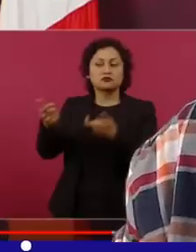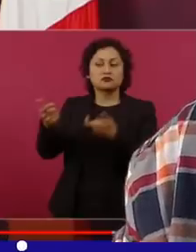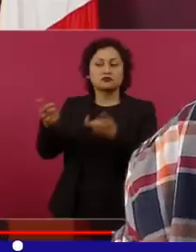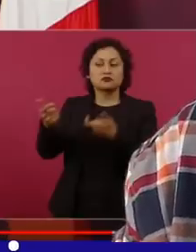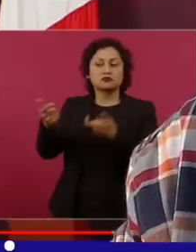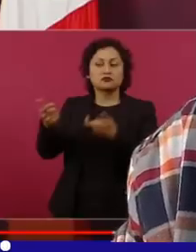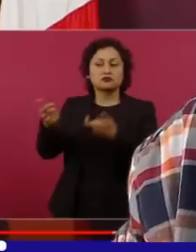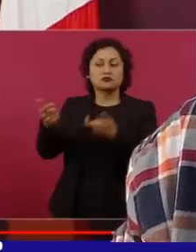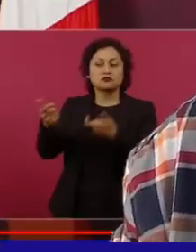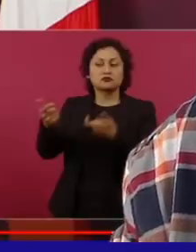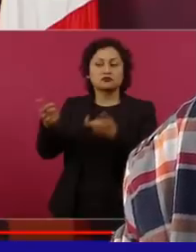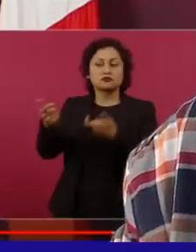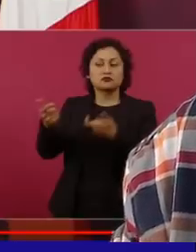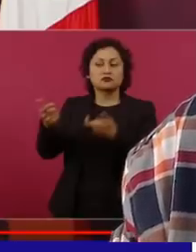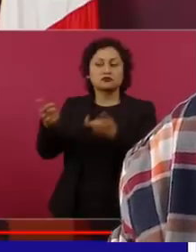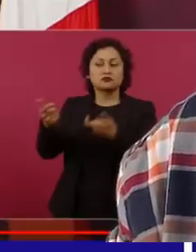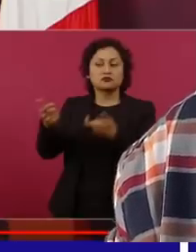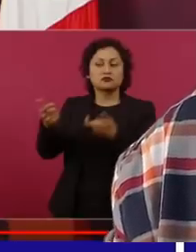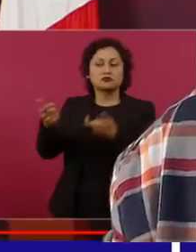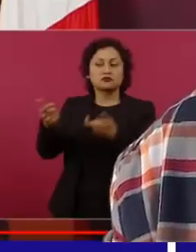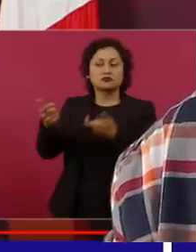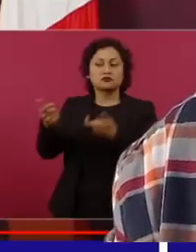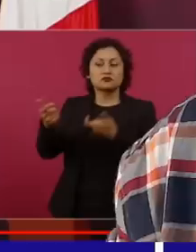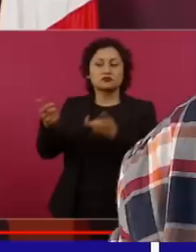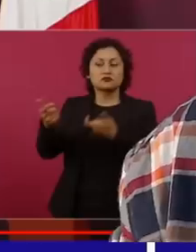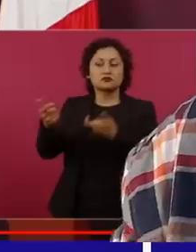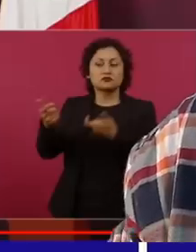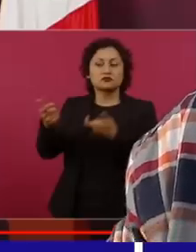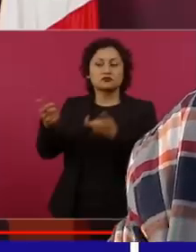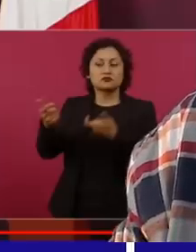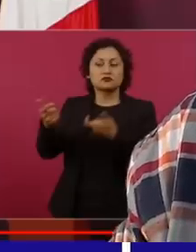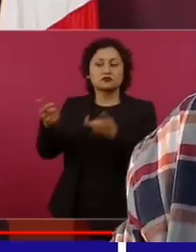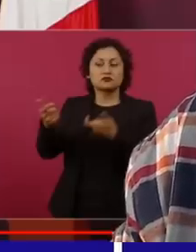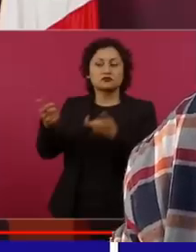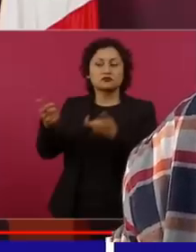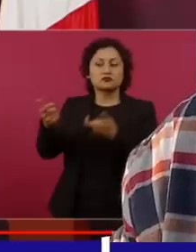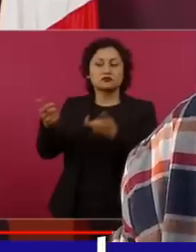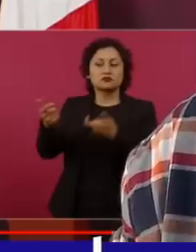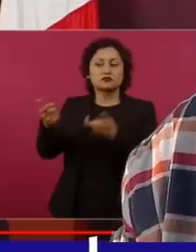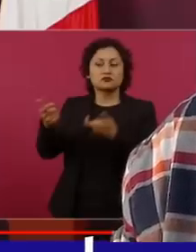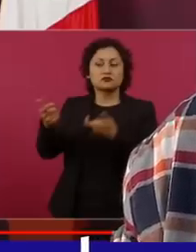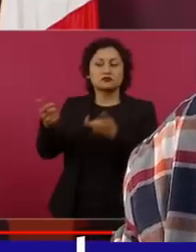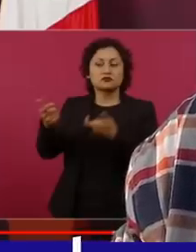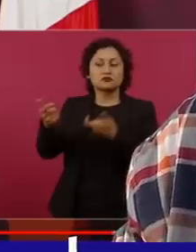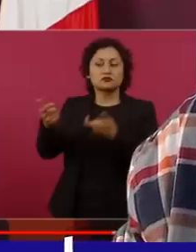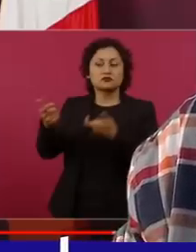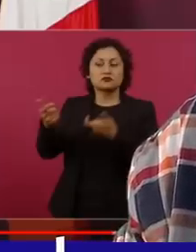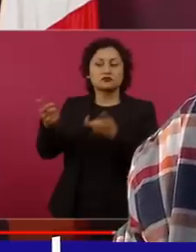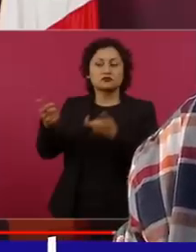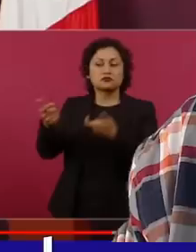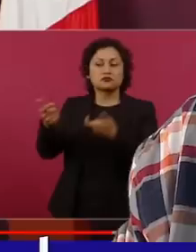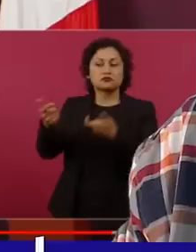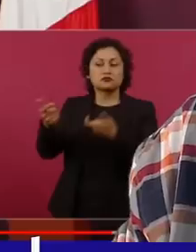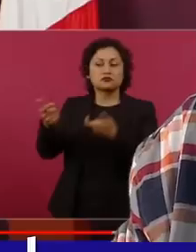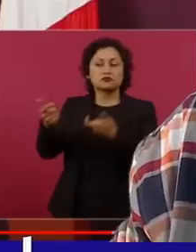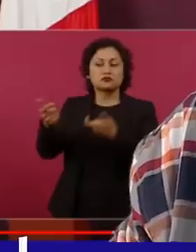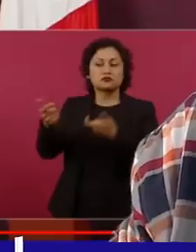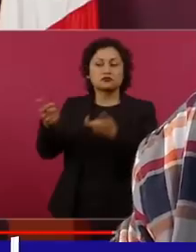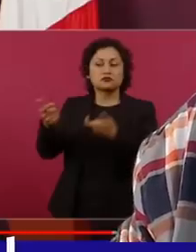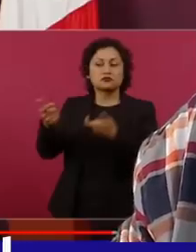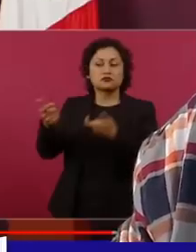para proteger, no al pueblo peruano, sino a los intereses de la oligarquía peruana que se ha beneficiado de manera brutal, de